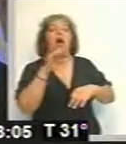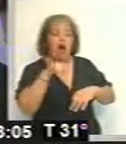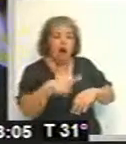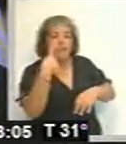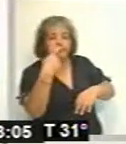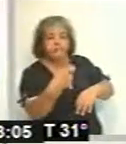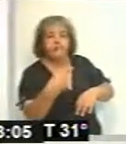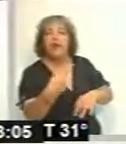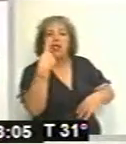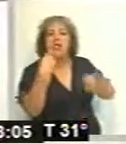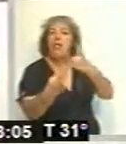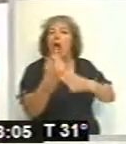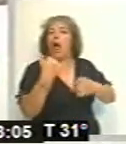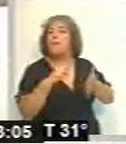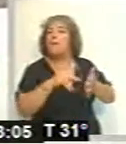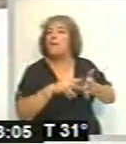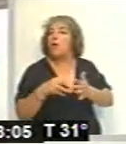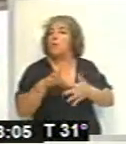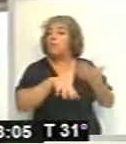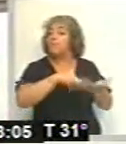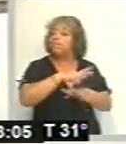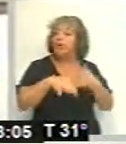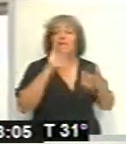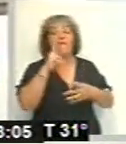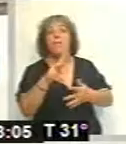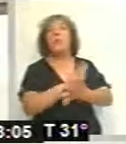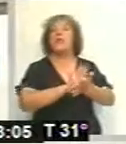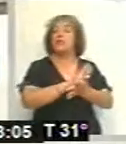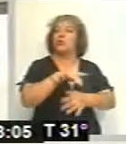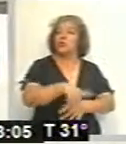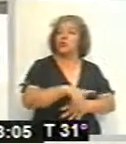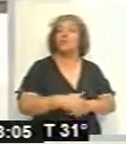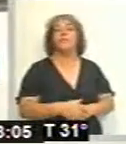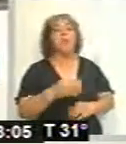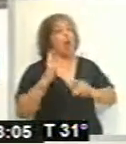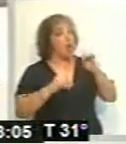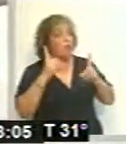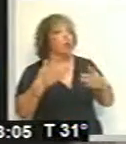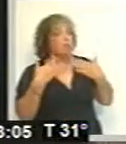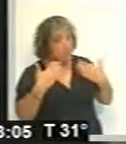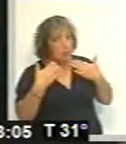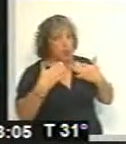se detectan las inconsistencias y verificamos la situación in situ. ¿Existe la posibilidad de que se clausuren